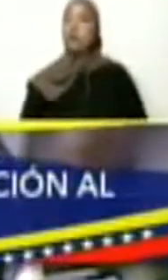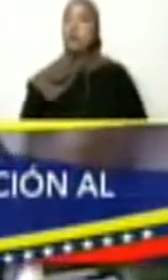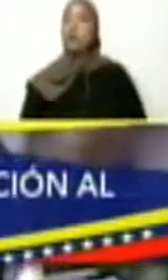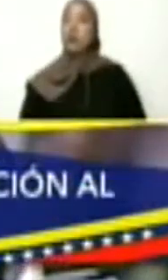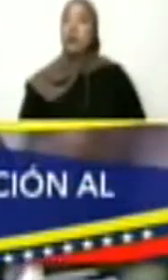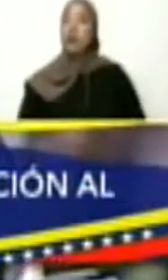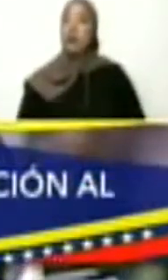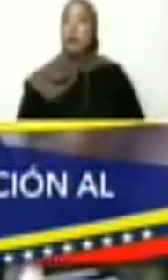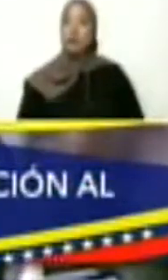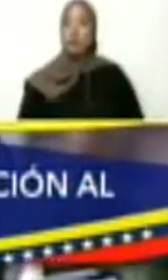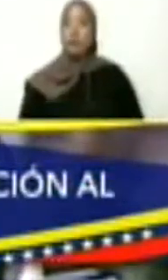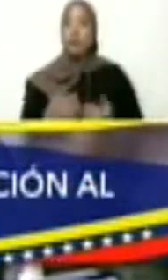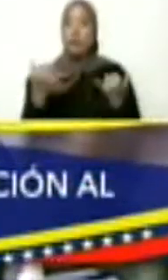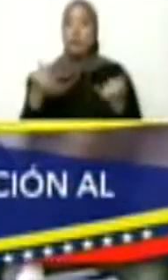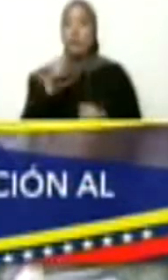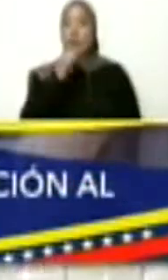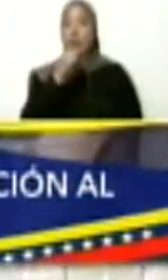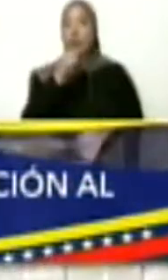Eso es ya.